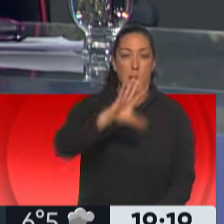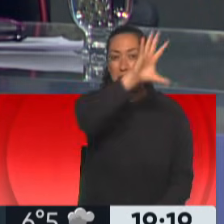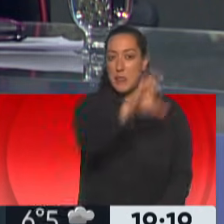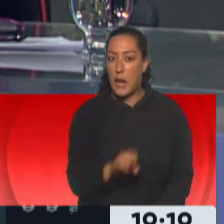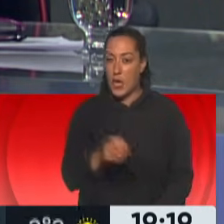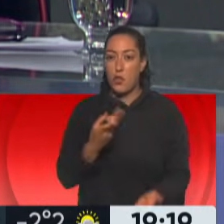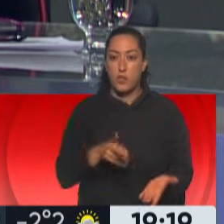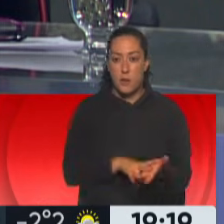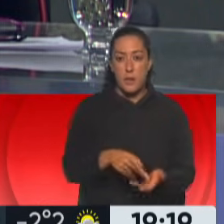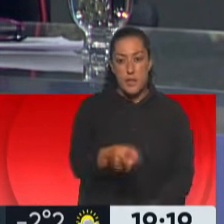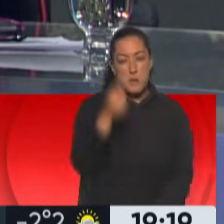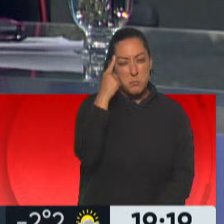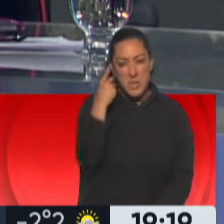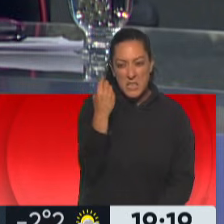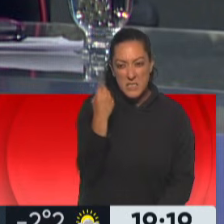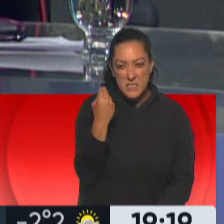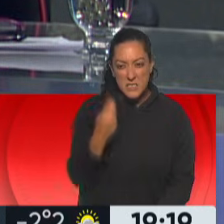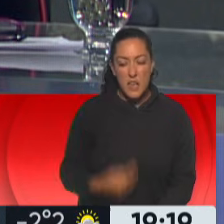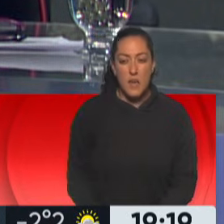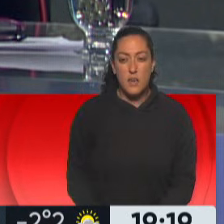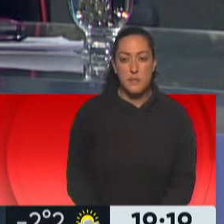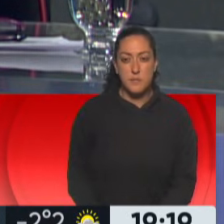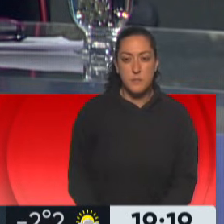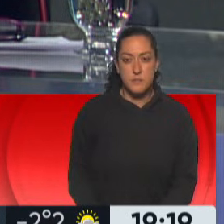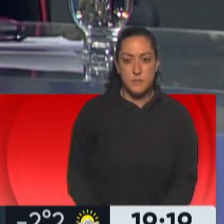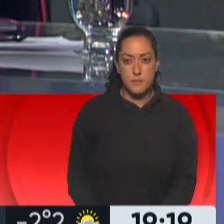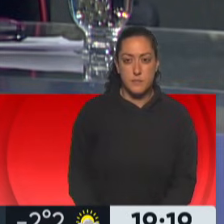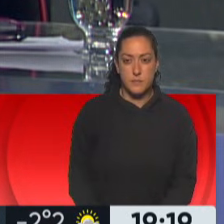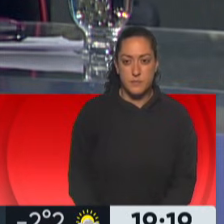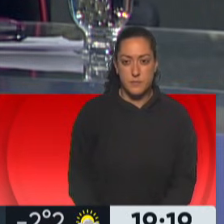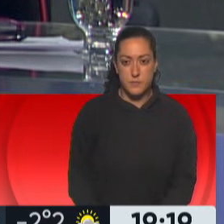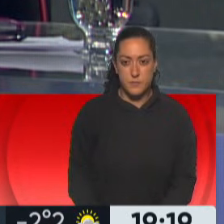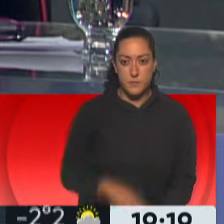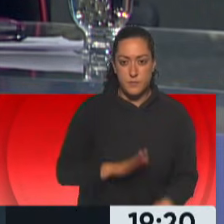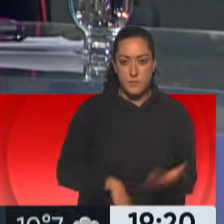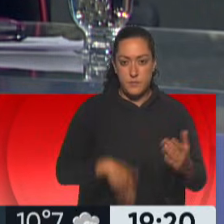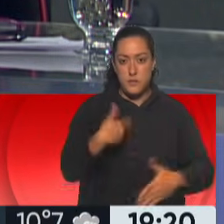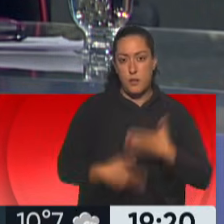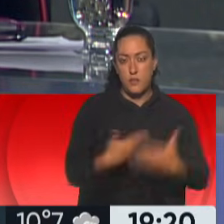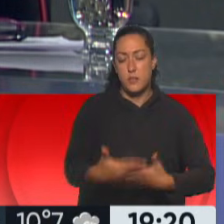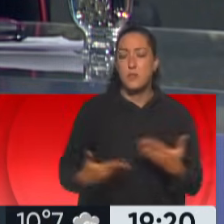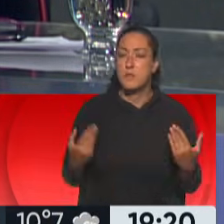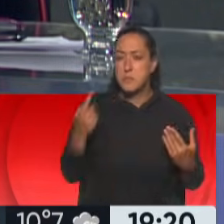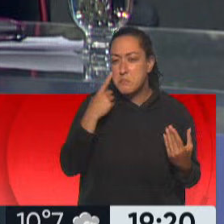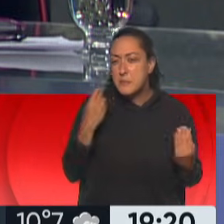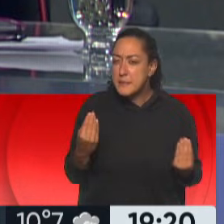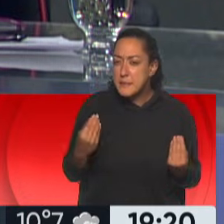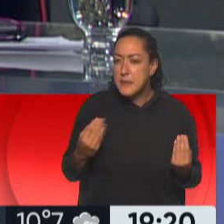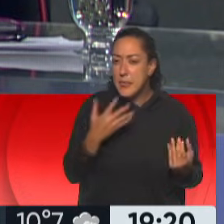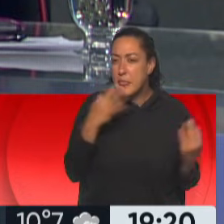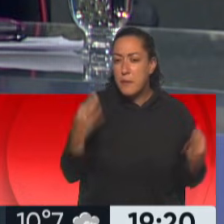está pensando el hijo de Maduro respecto de cómo puede seguir el proceso? Imagino que de verdad deben